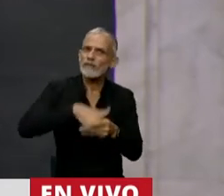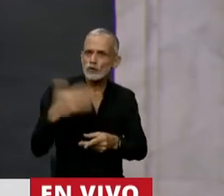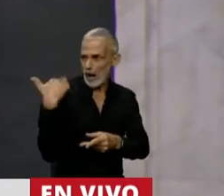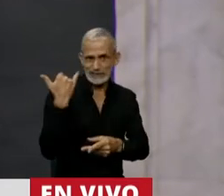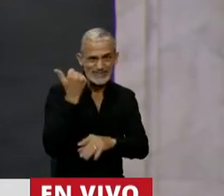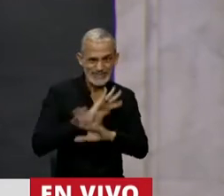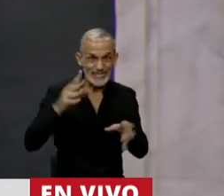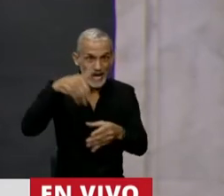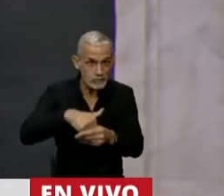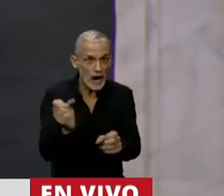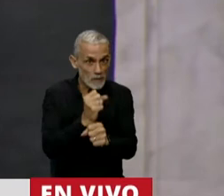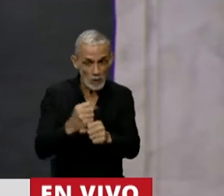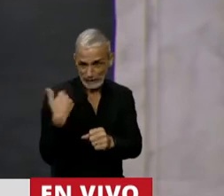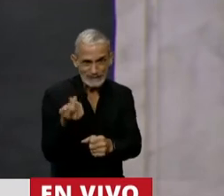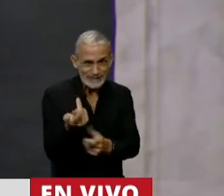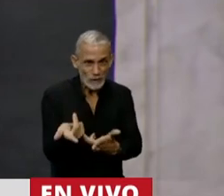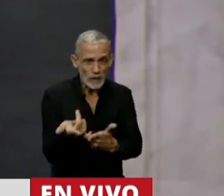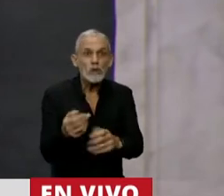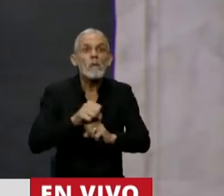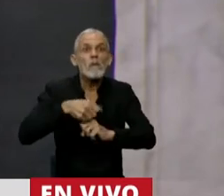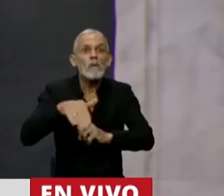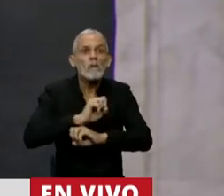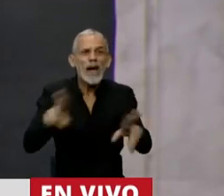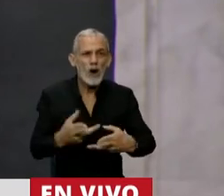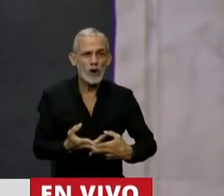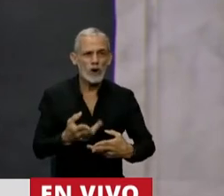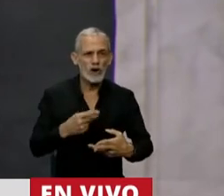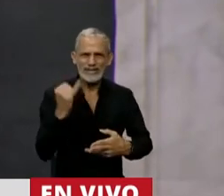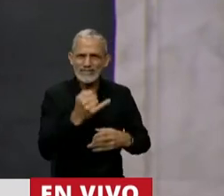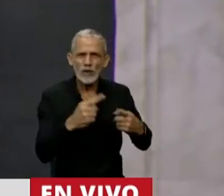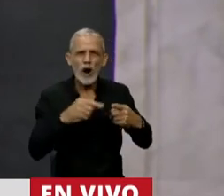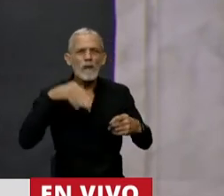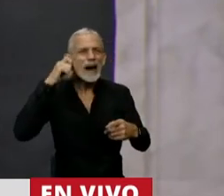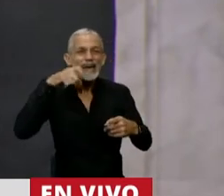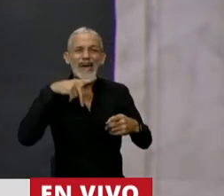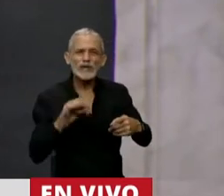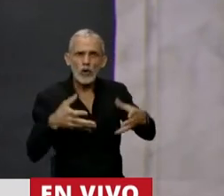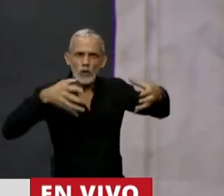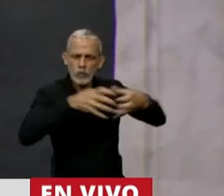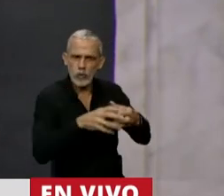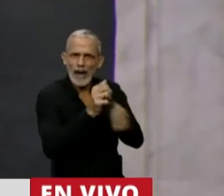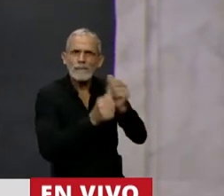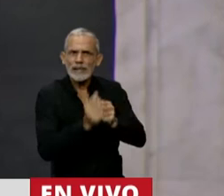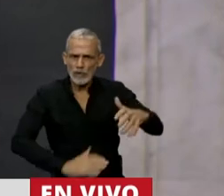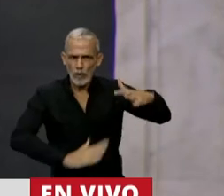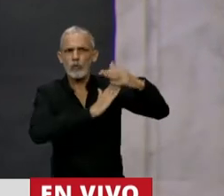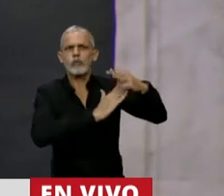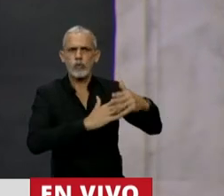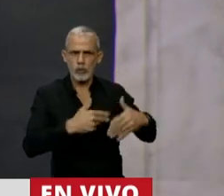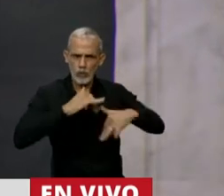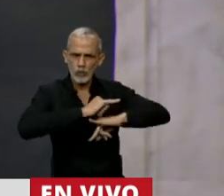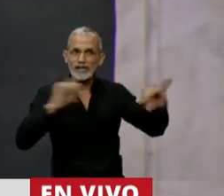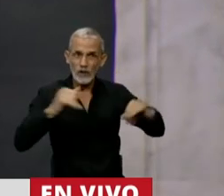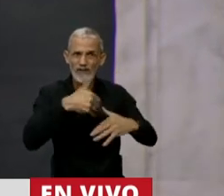hace un rato nomás en esta Cámara va a ser aún peor. Se lo dijo a Mañeto y a otros grandes empresarios de la Argentina, que va a